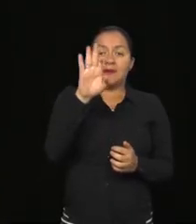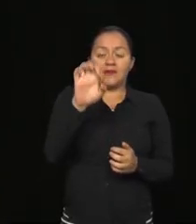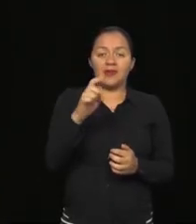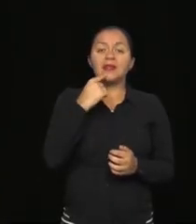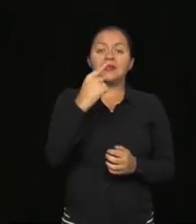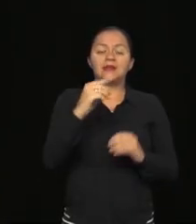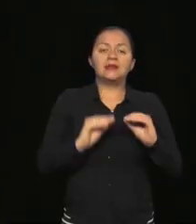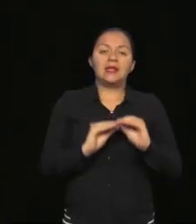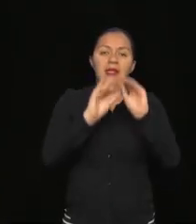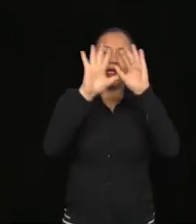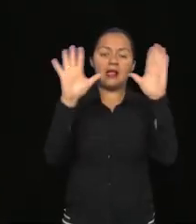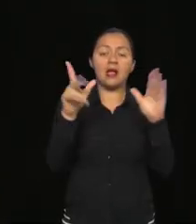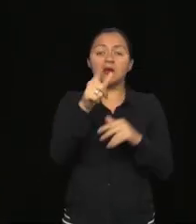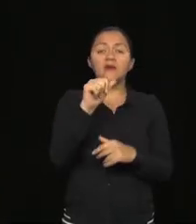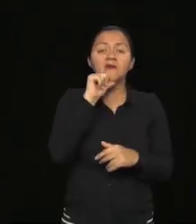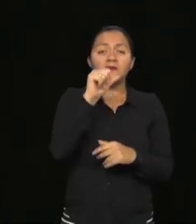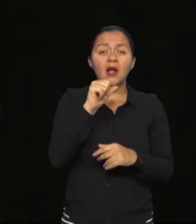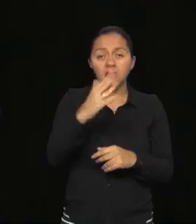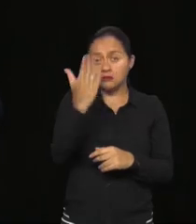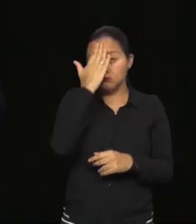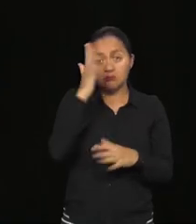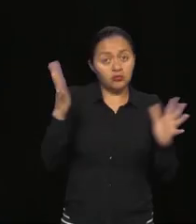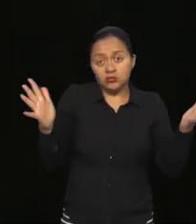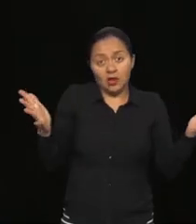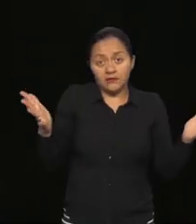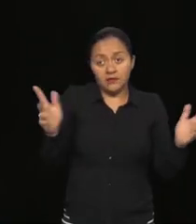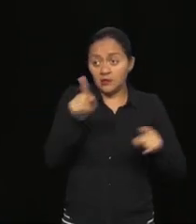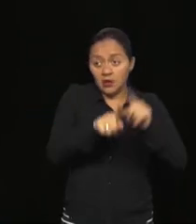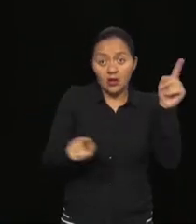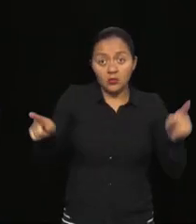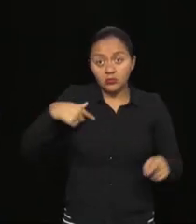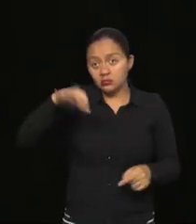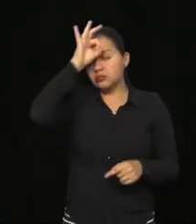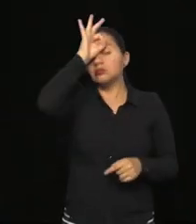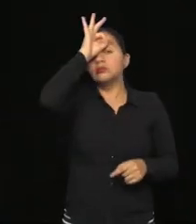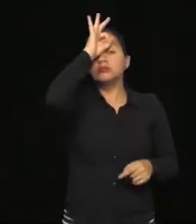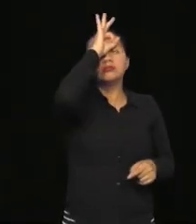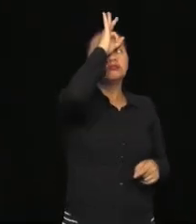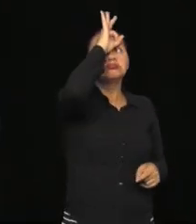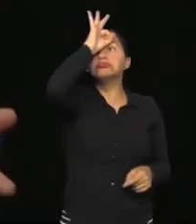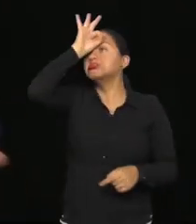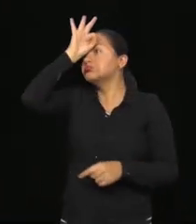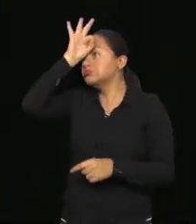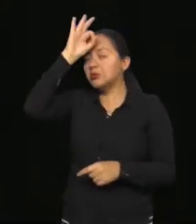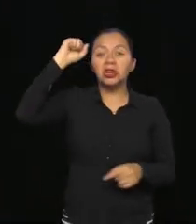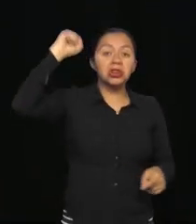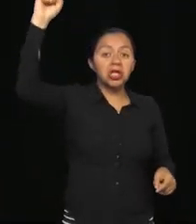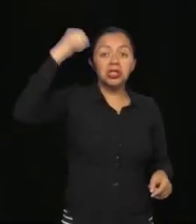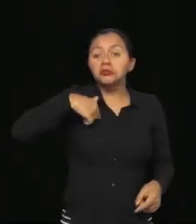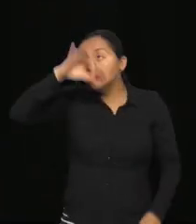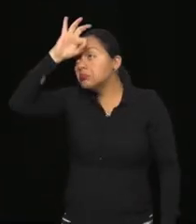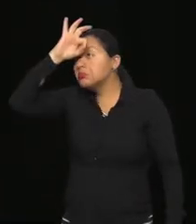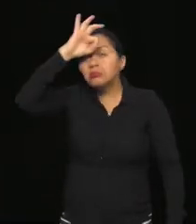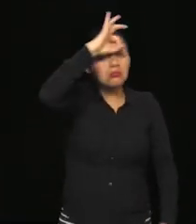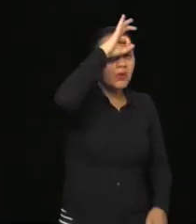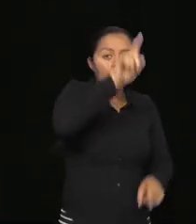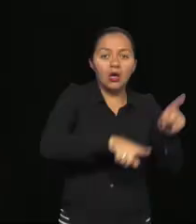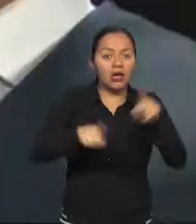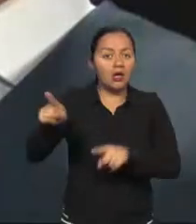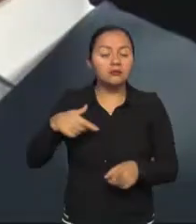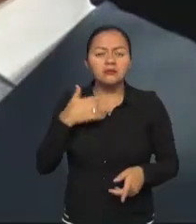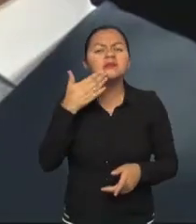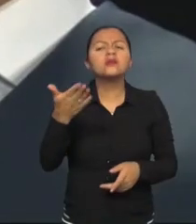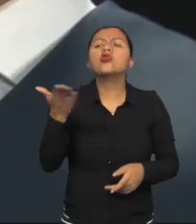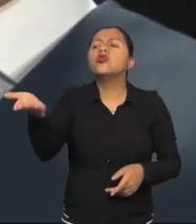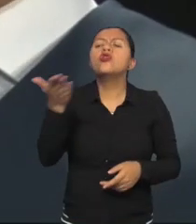poco la dificultad de esta falta de conocimiento, de saber, de conocer en este caso sobre los derechos sexuales y reproductivos. ¿Qué mecanismos